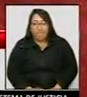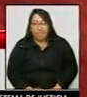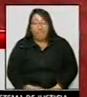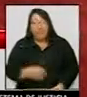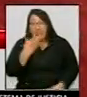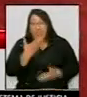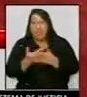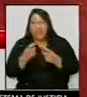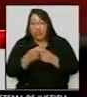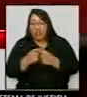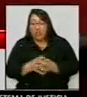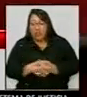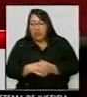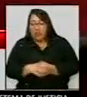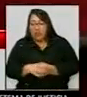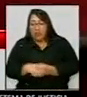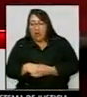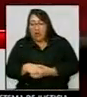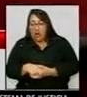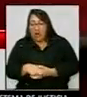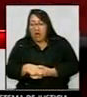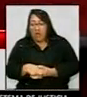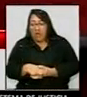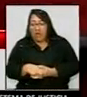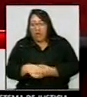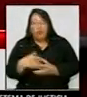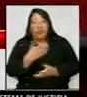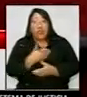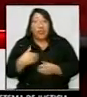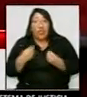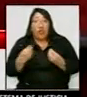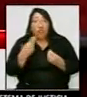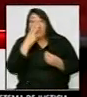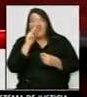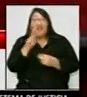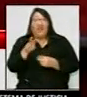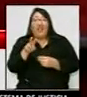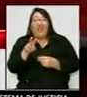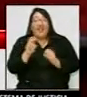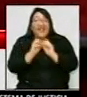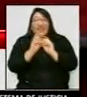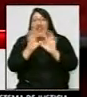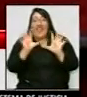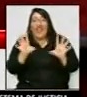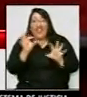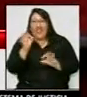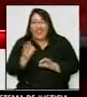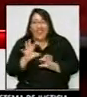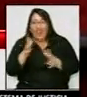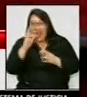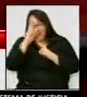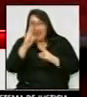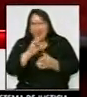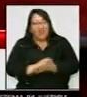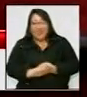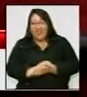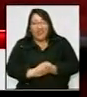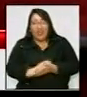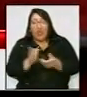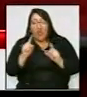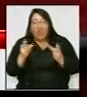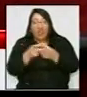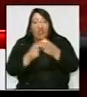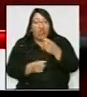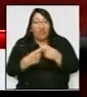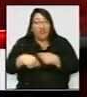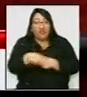Muchas gracias, congresista Glade, presidente. Presidente, ¿cómo se nota tan claramente que no hay un respeto mutuo? Cuando los